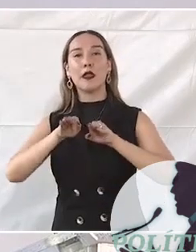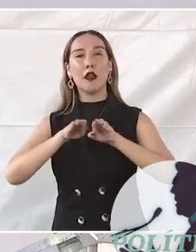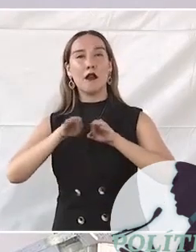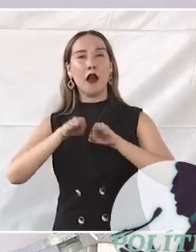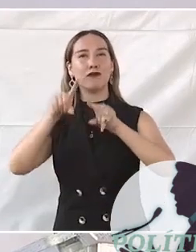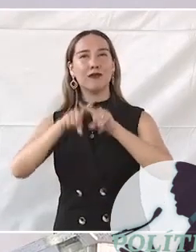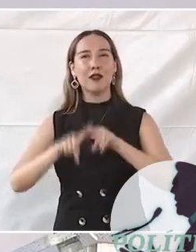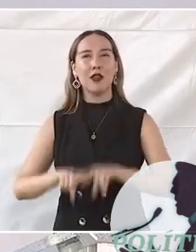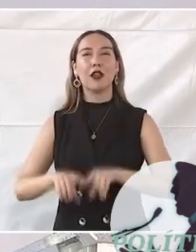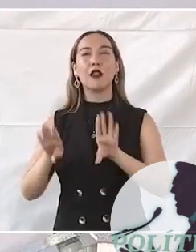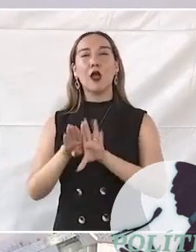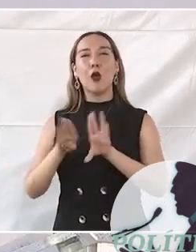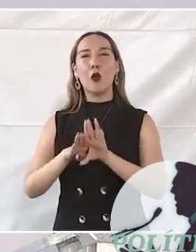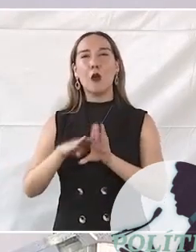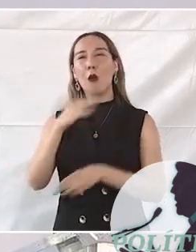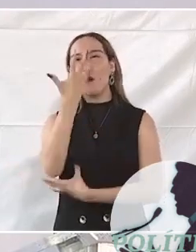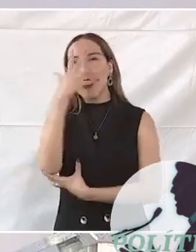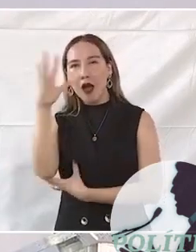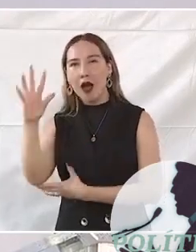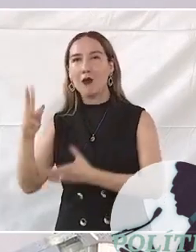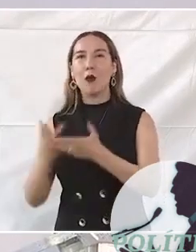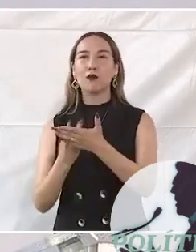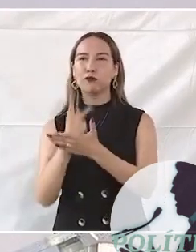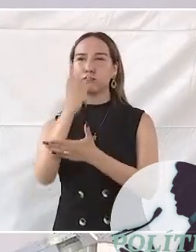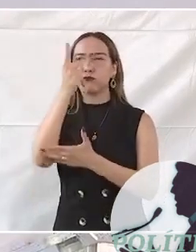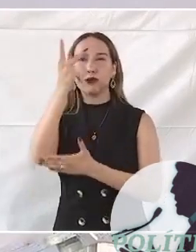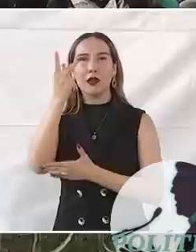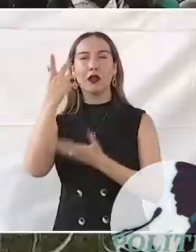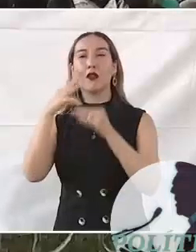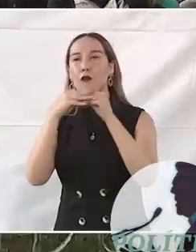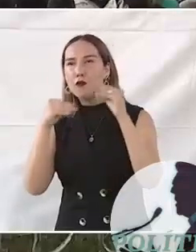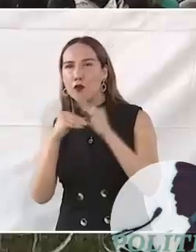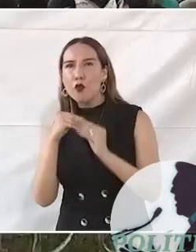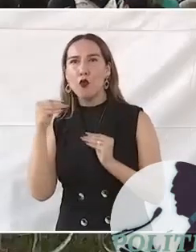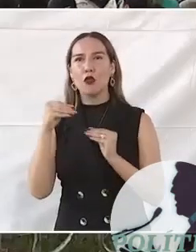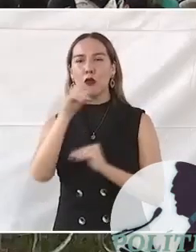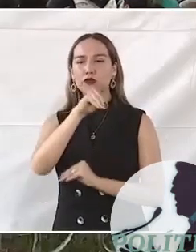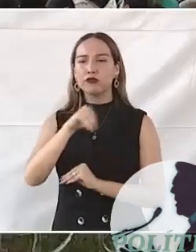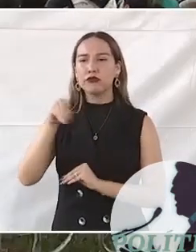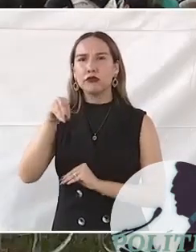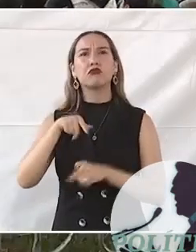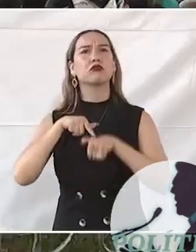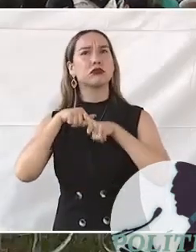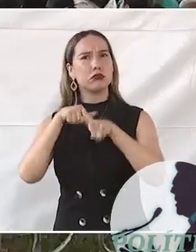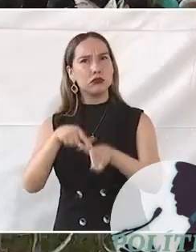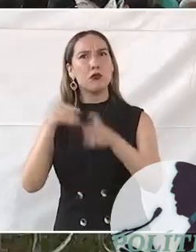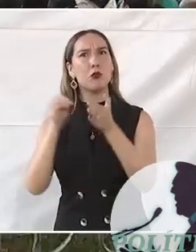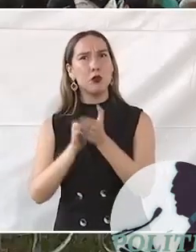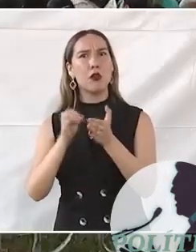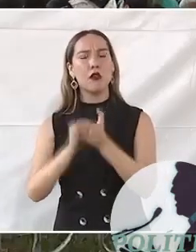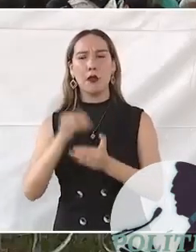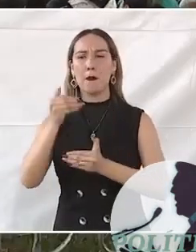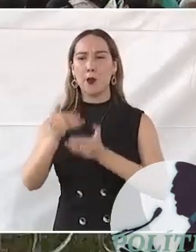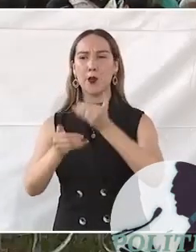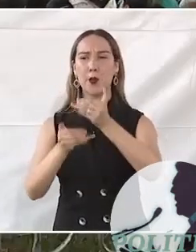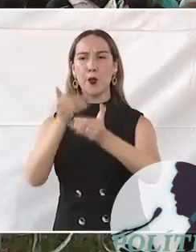de plantas frutales y maderables en nuestros viveros forestales, seguimos avanzando conforme al programa